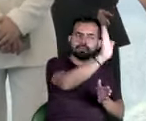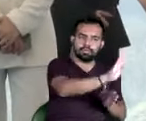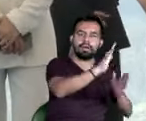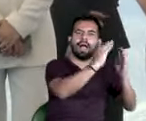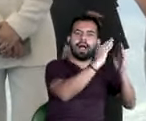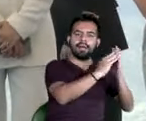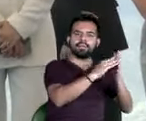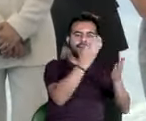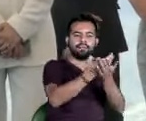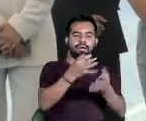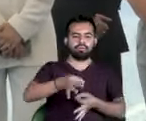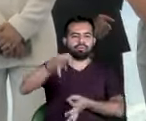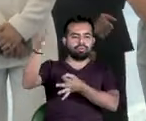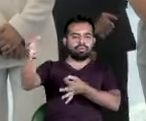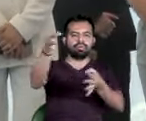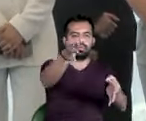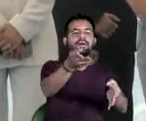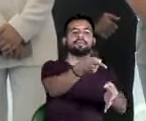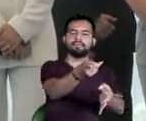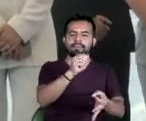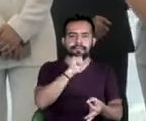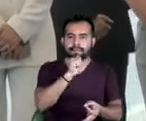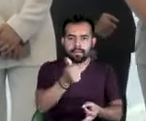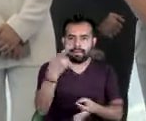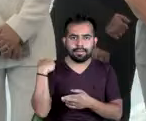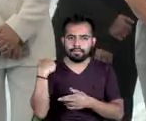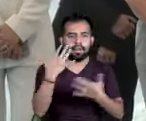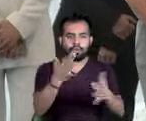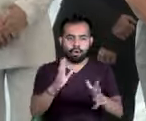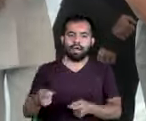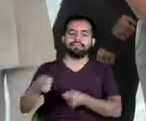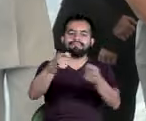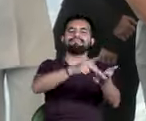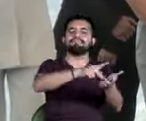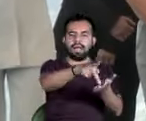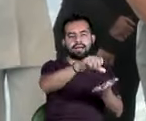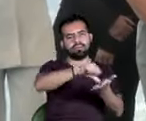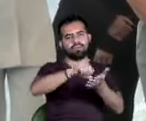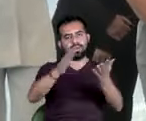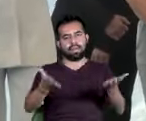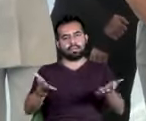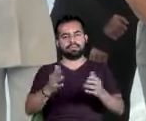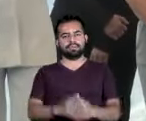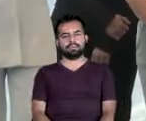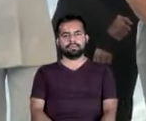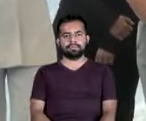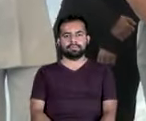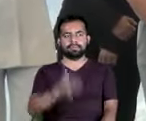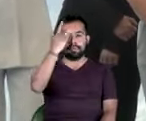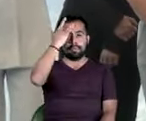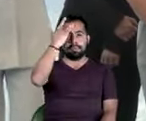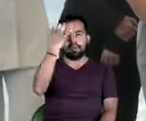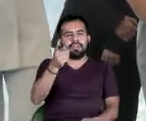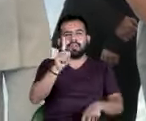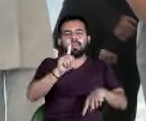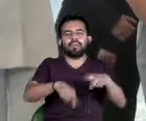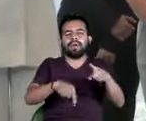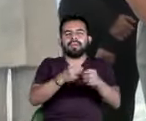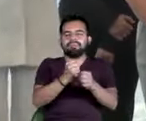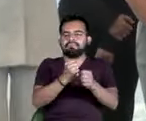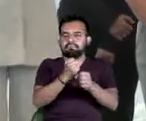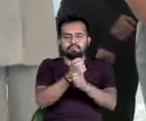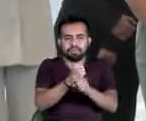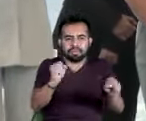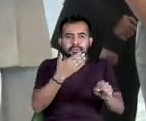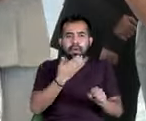factura y decirle al ciudadano, su irresponsabilidad le costó esto a la ciudad. Porque no puede ser posible que